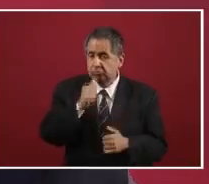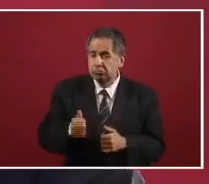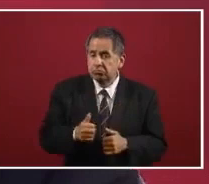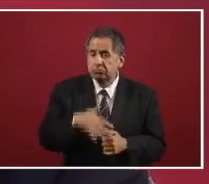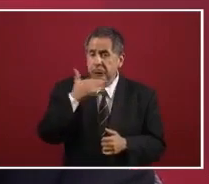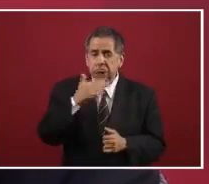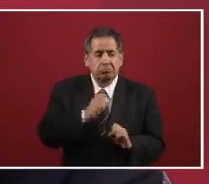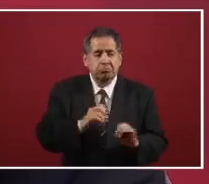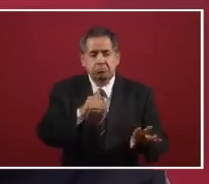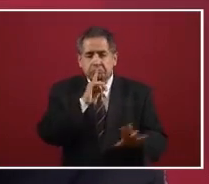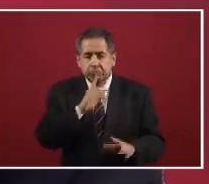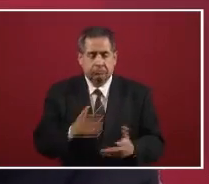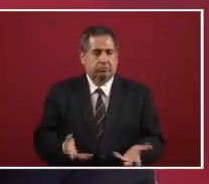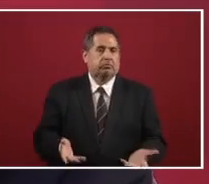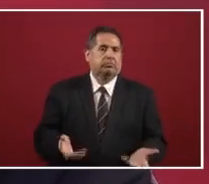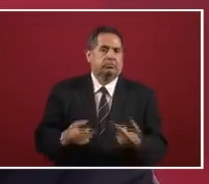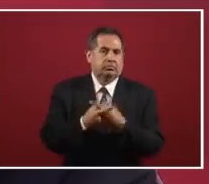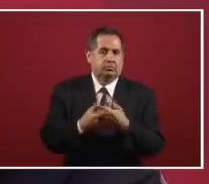¿Qué no es eso?